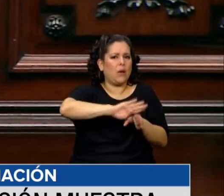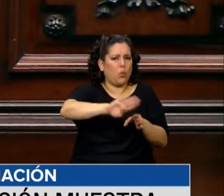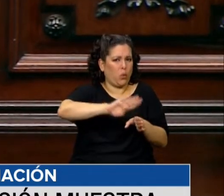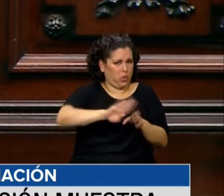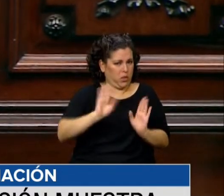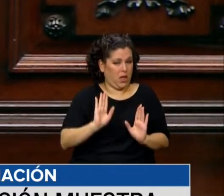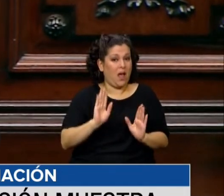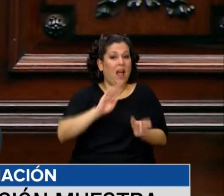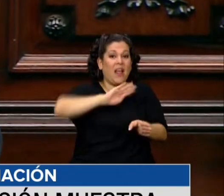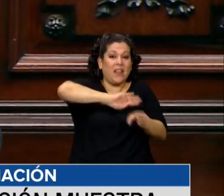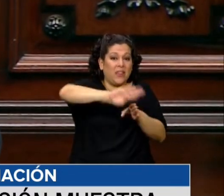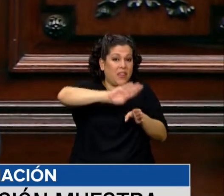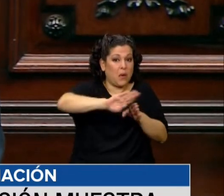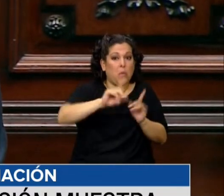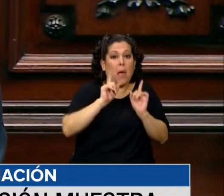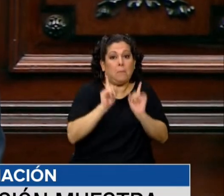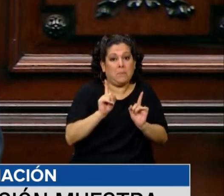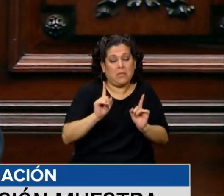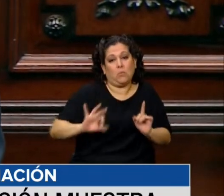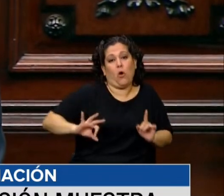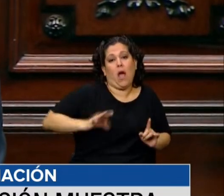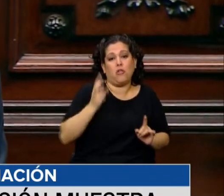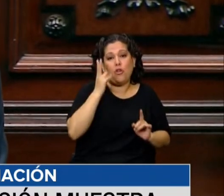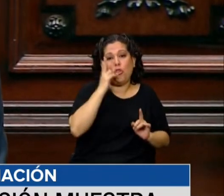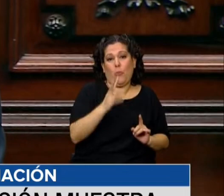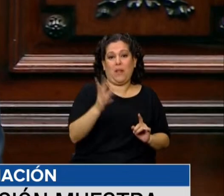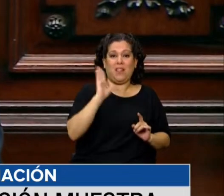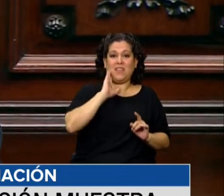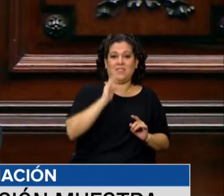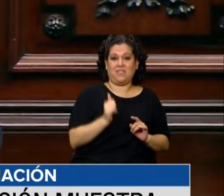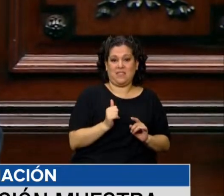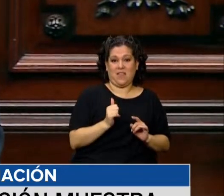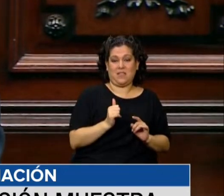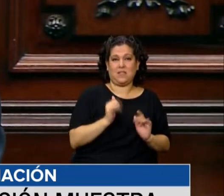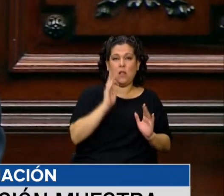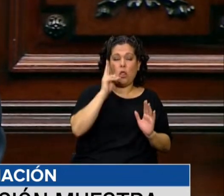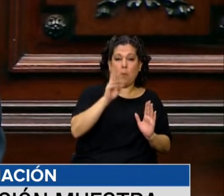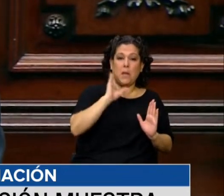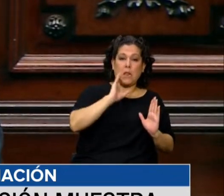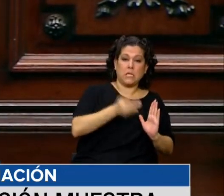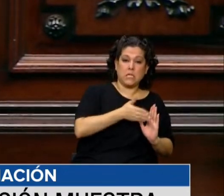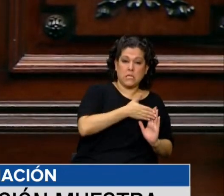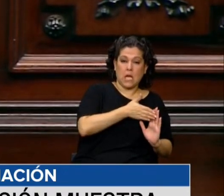Gran parte de esa deuda fue tomada en el año 2016